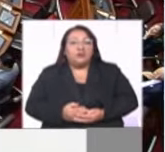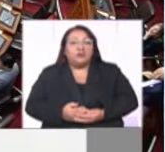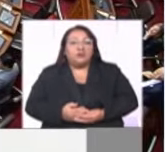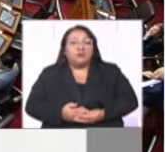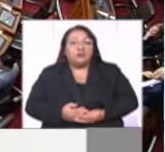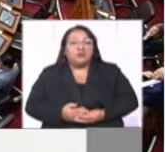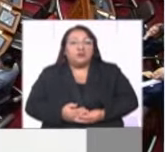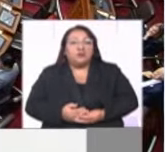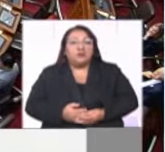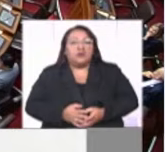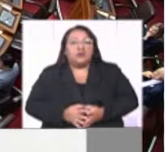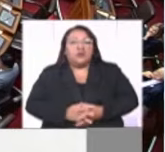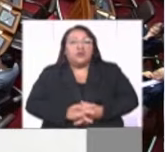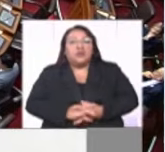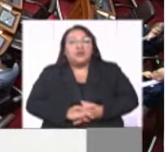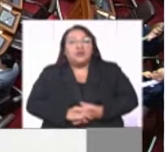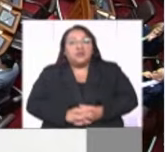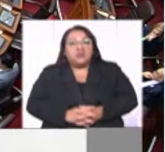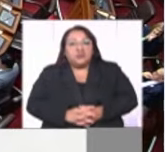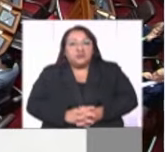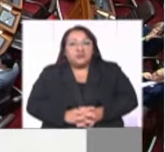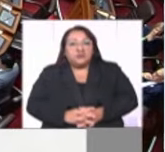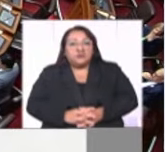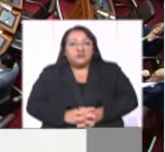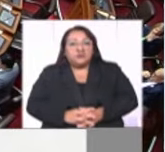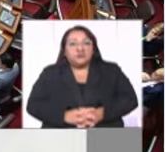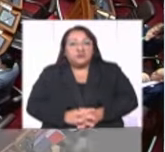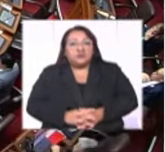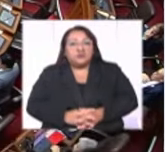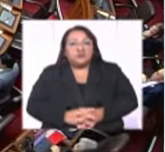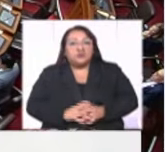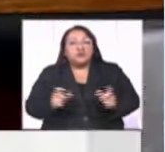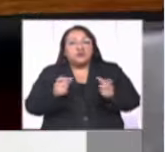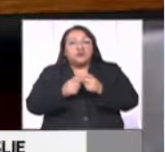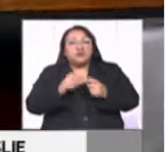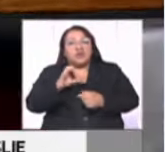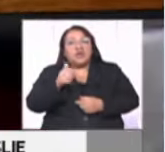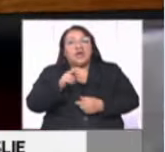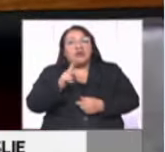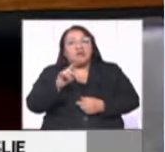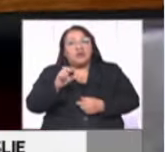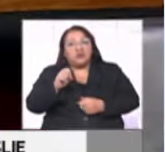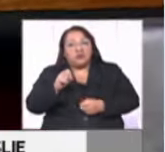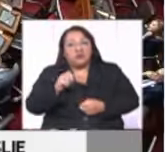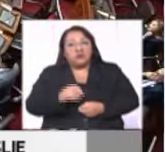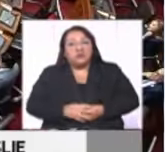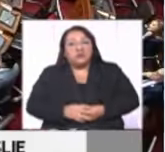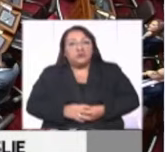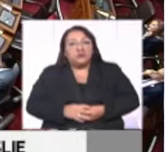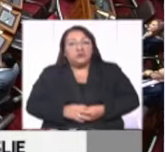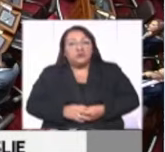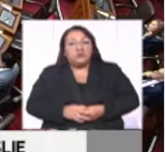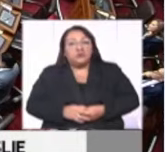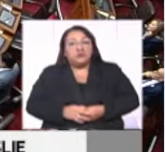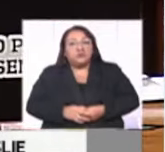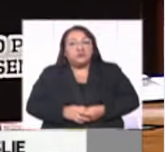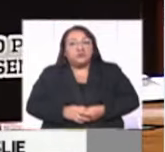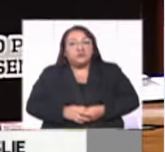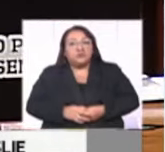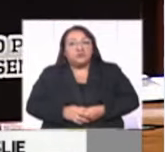Presidente, por favor. Congresista Cabero. Congresista Cabero. Sí. Congresista